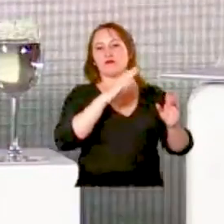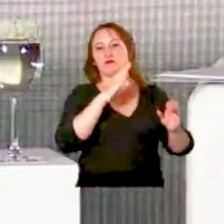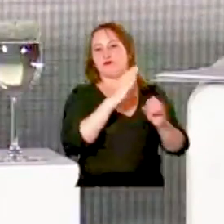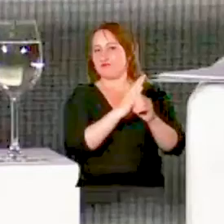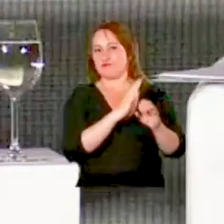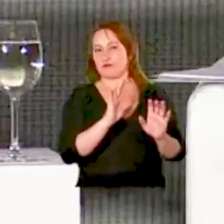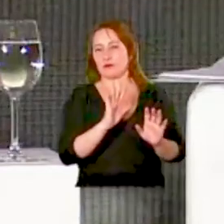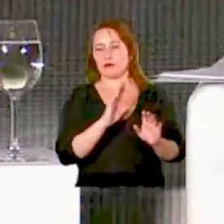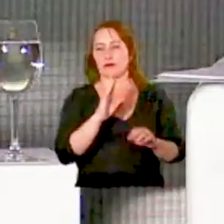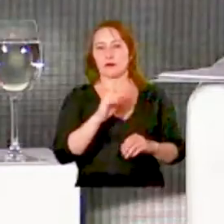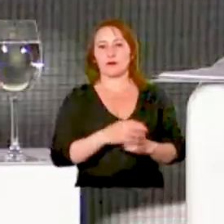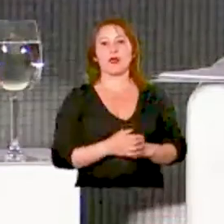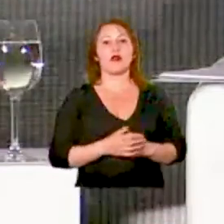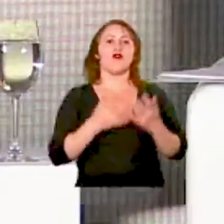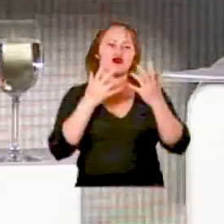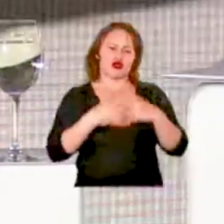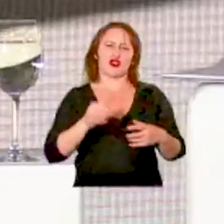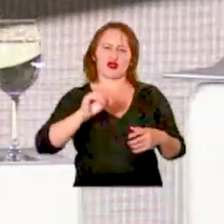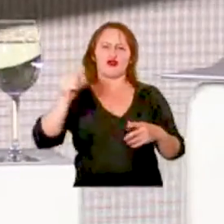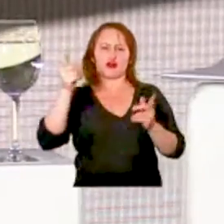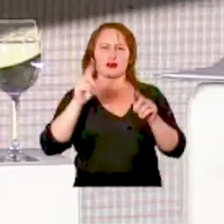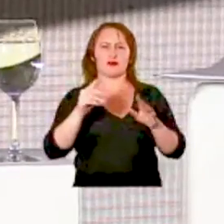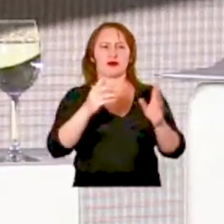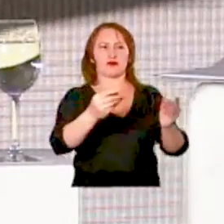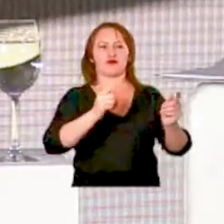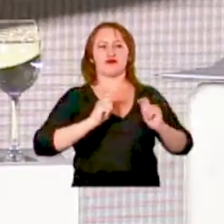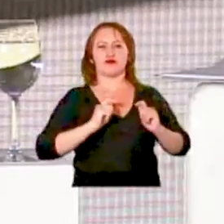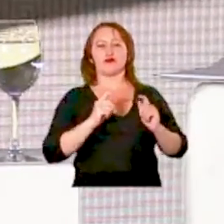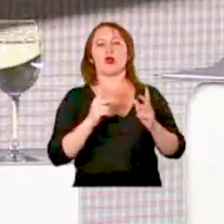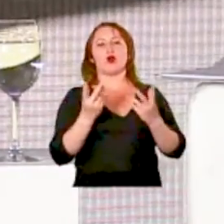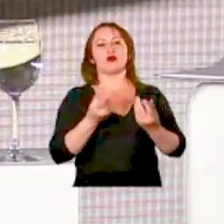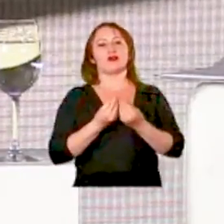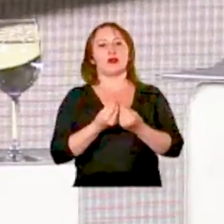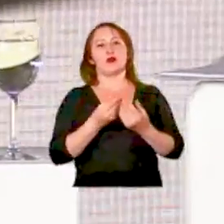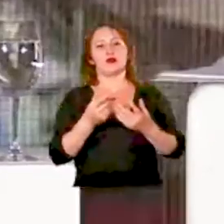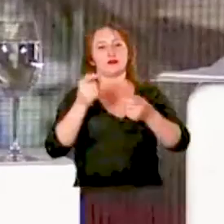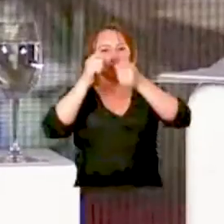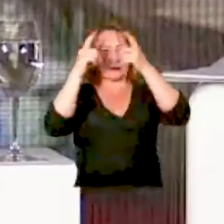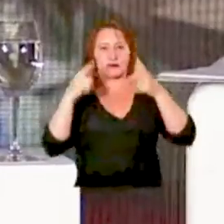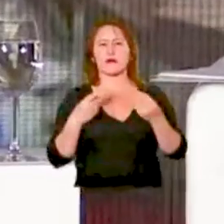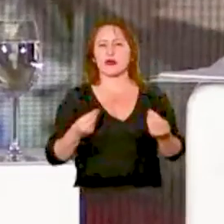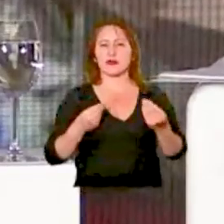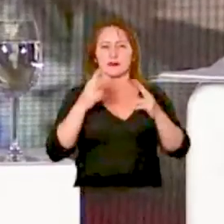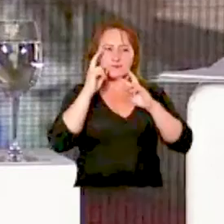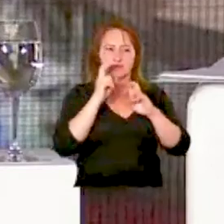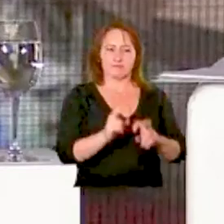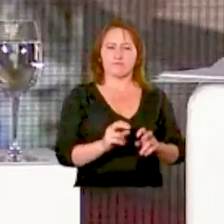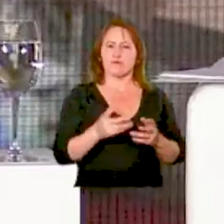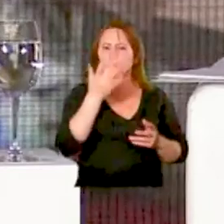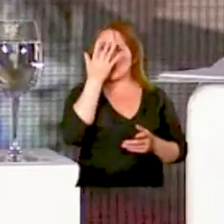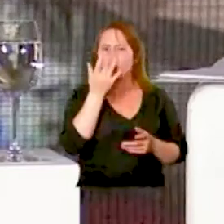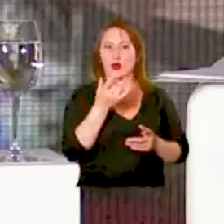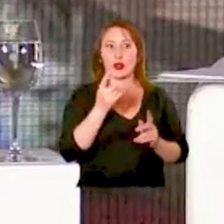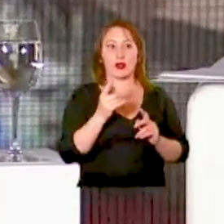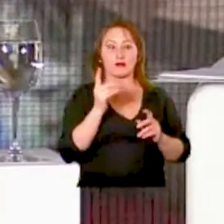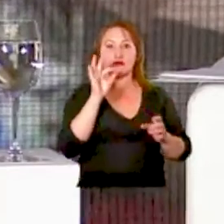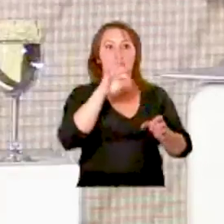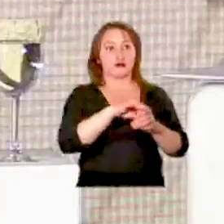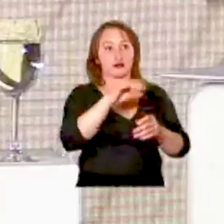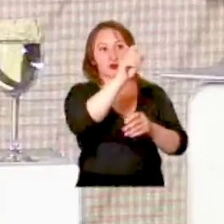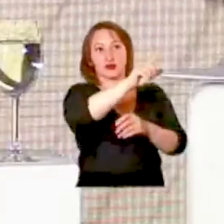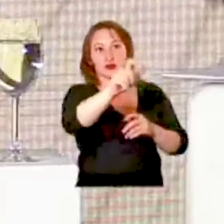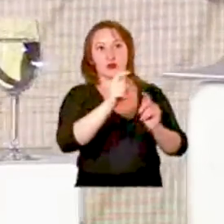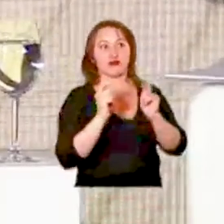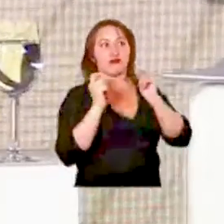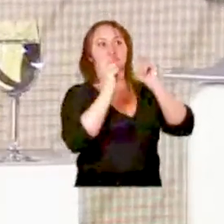le dio también otras funciones. Le dio función al Consejo de Estado para que pudiera estudiar la pérdida de investidura frente a funcionarios de elección